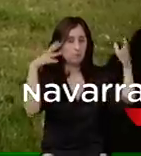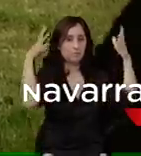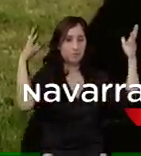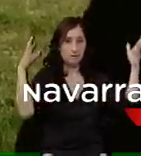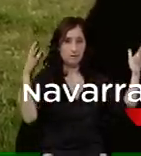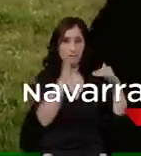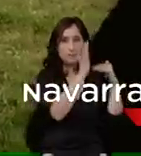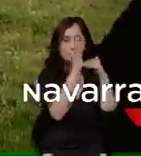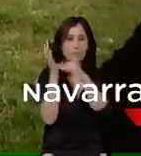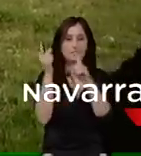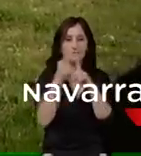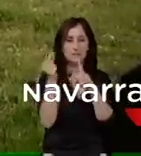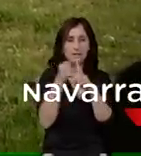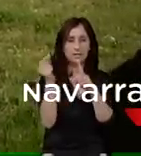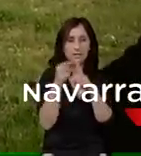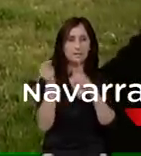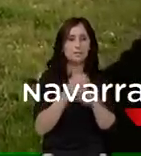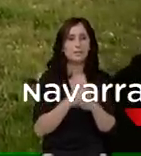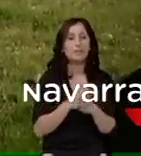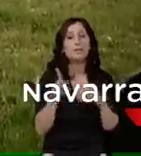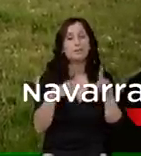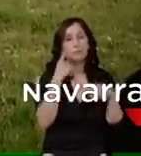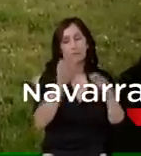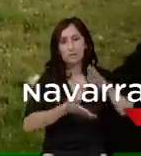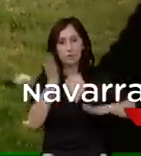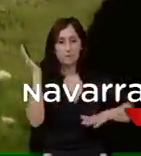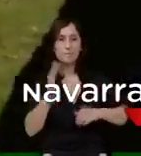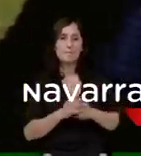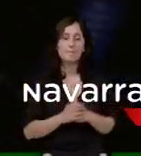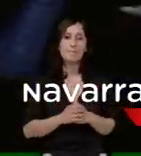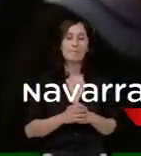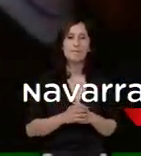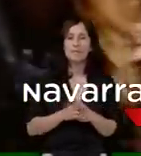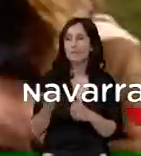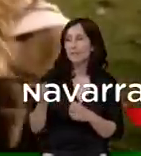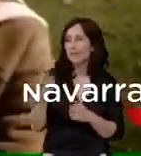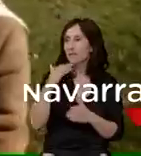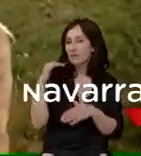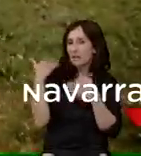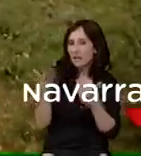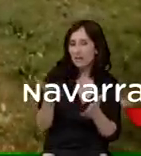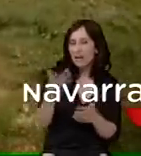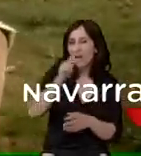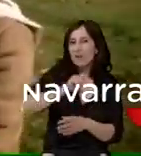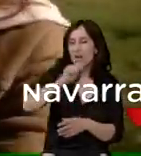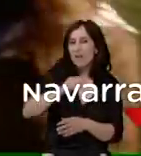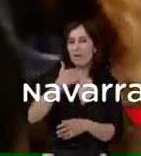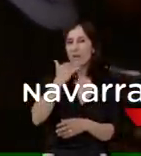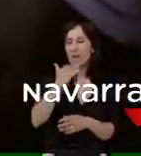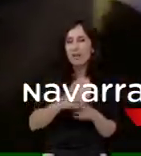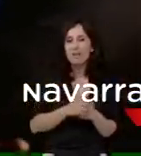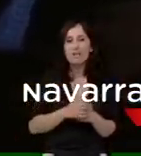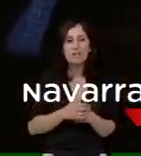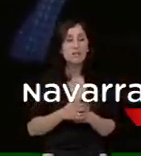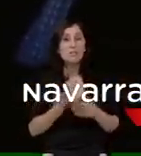oasis. Pero vaya, no llegaba donde estaba yo, cogió media vuelta y se fue, después de hacerse la boca de agua. ¿Y no te regaló un helado, un polo? No me tiempo,